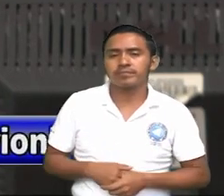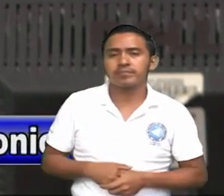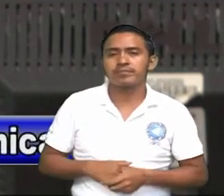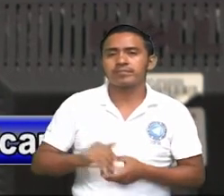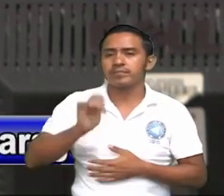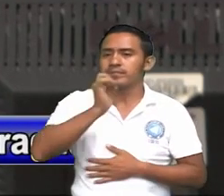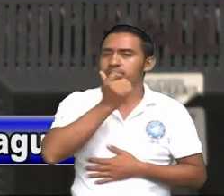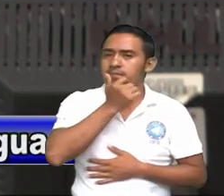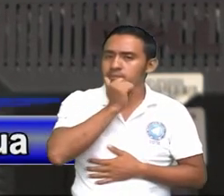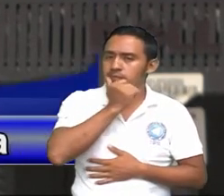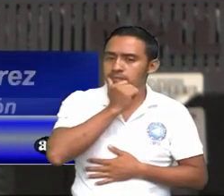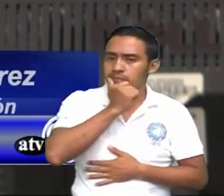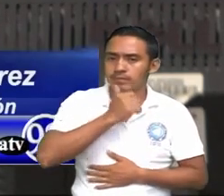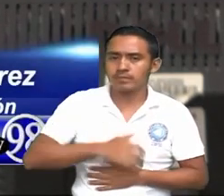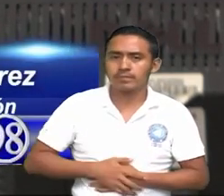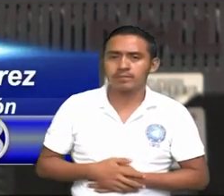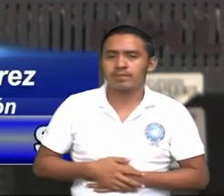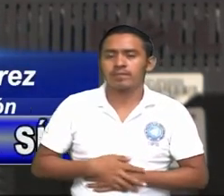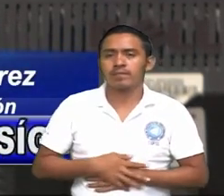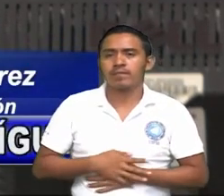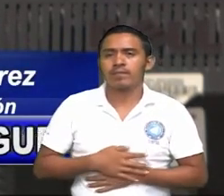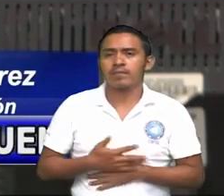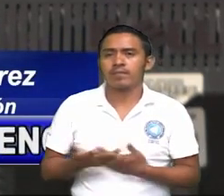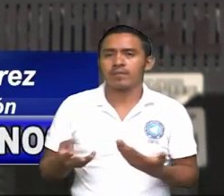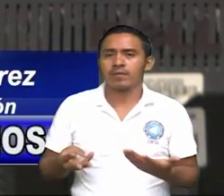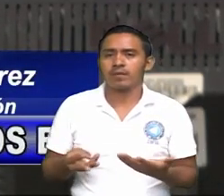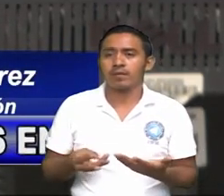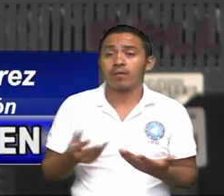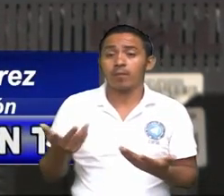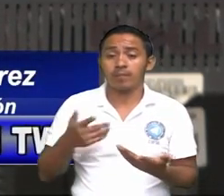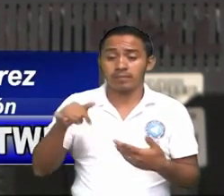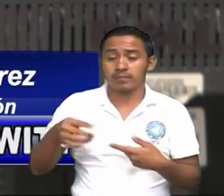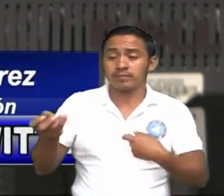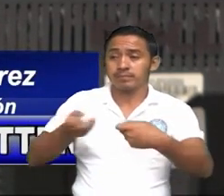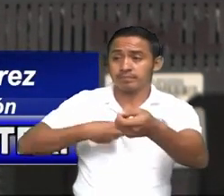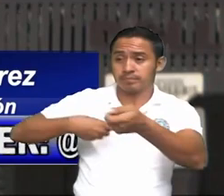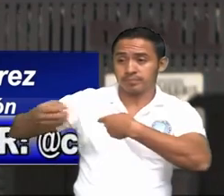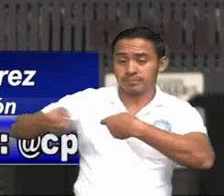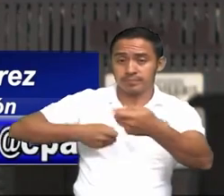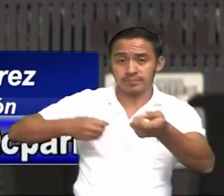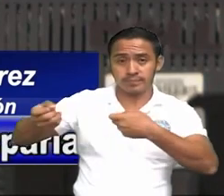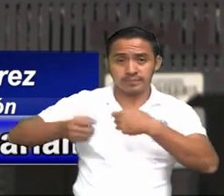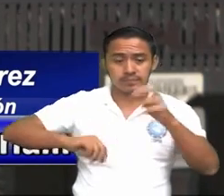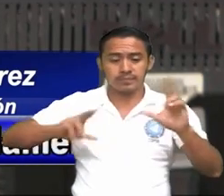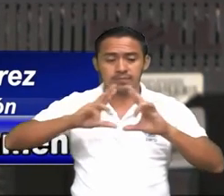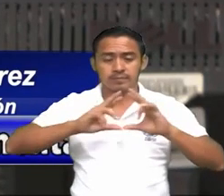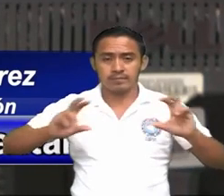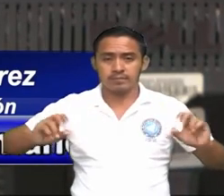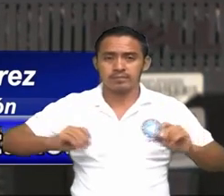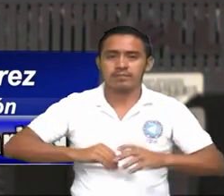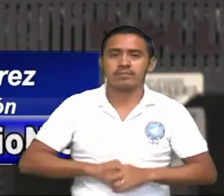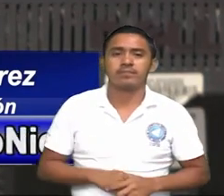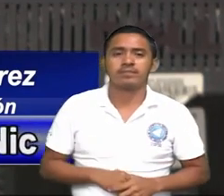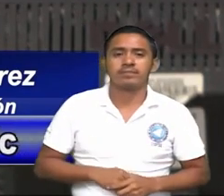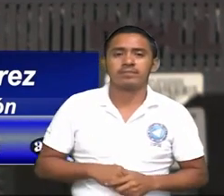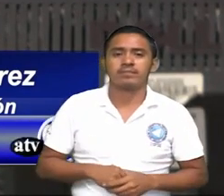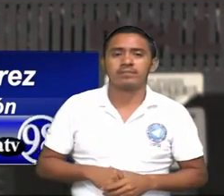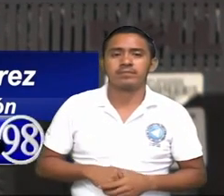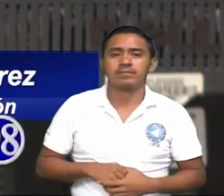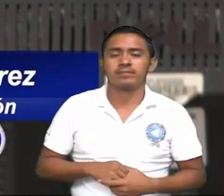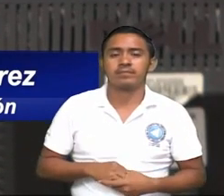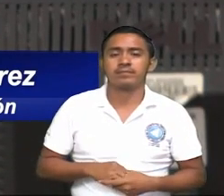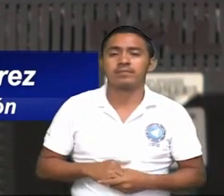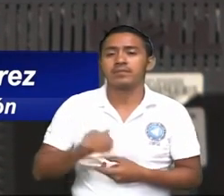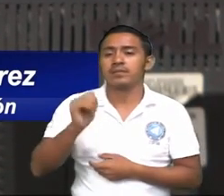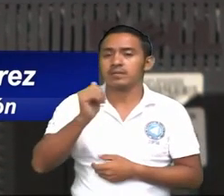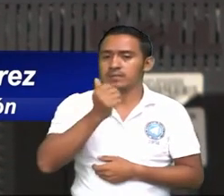Reino Unido en particular para las exportaciones nicaragüenses? El